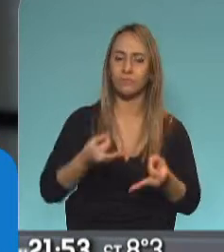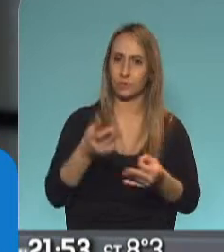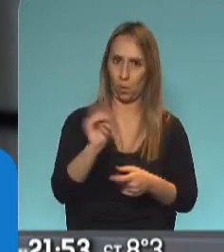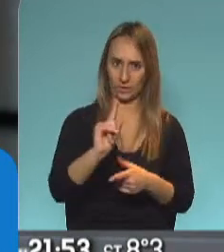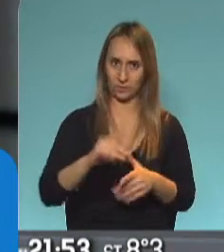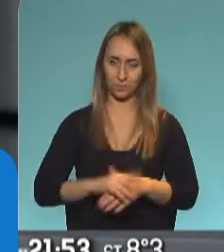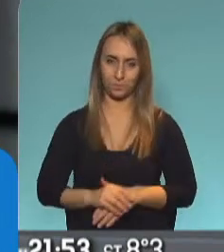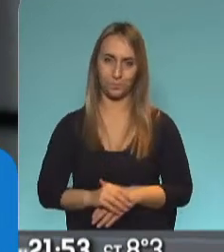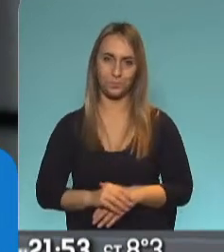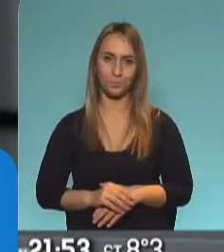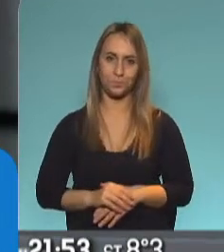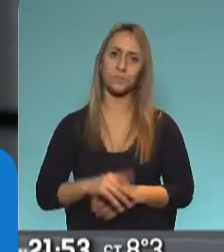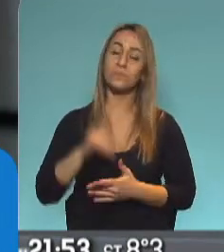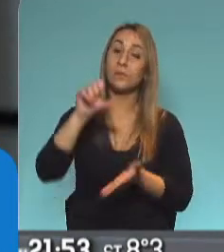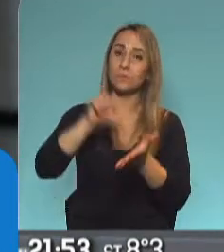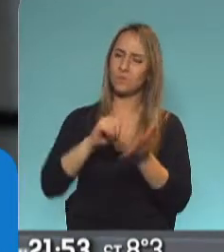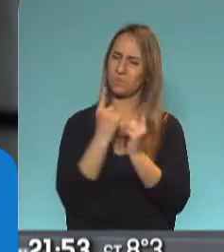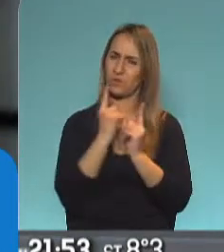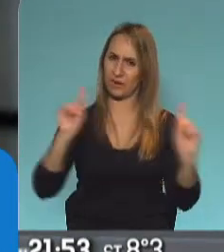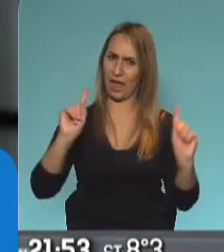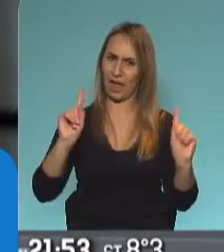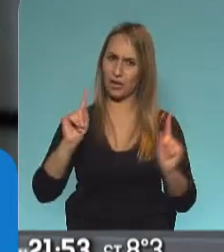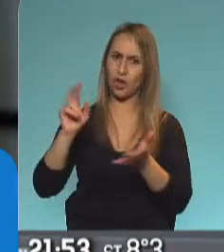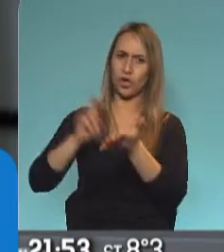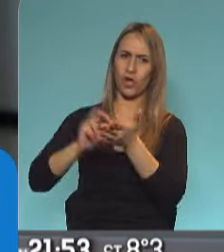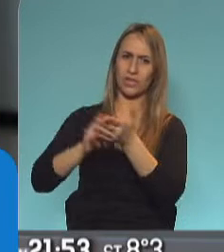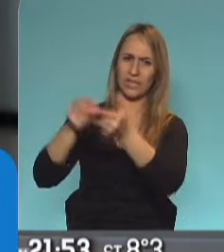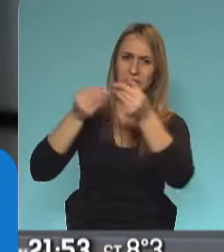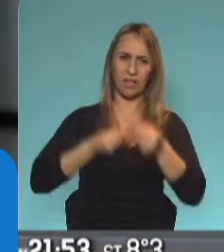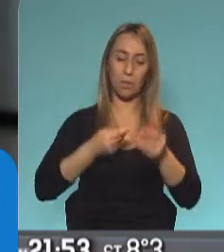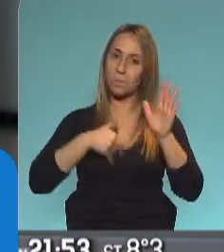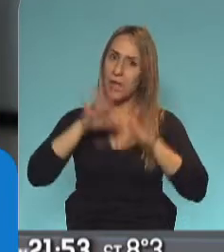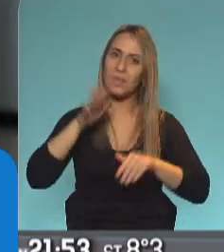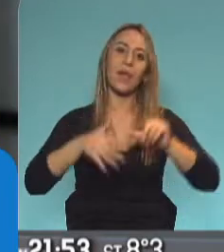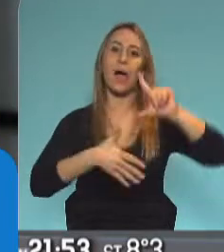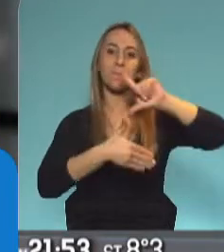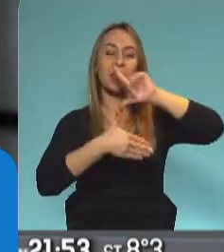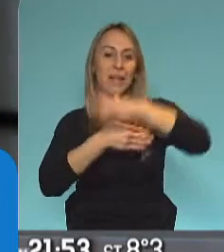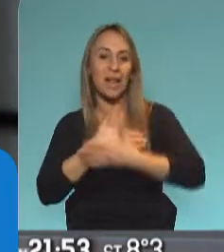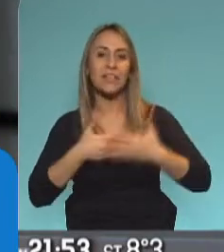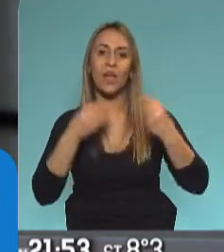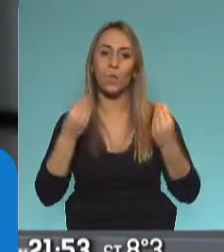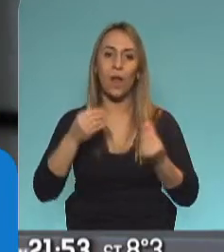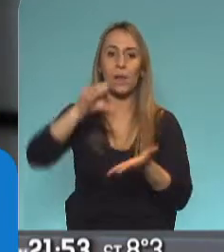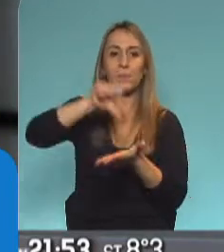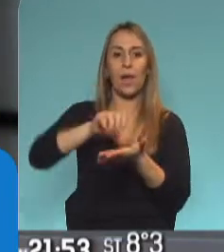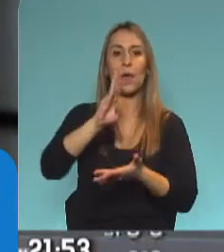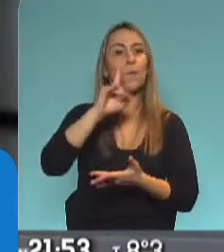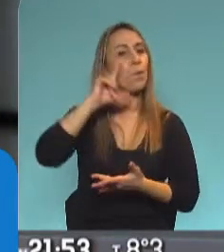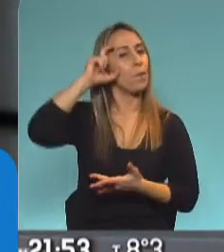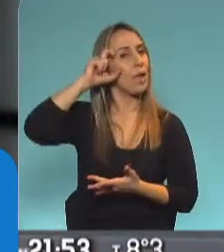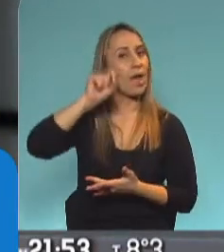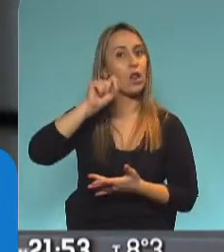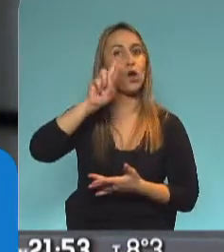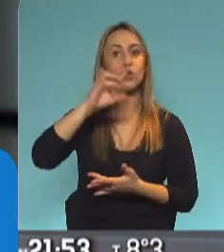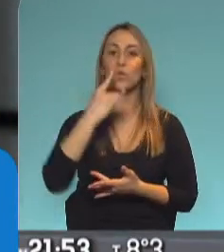y de un país que es rarísimo escuchar hablar y que nos lleguen noticias desde ahí, más en América Latina, es de Bielorrusia. ¿Y por qué estamos hablando de